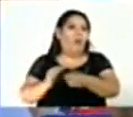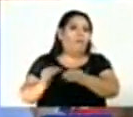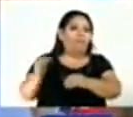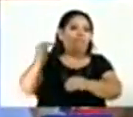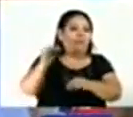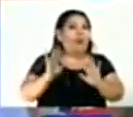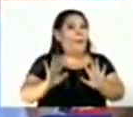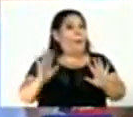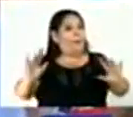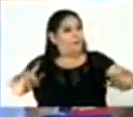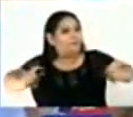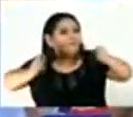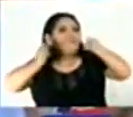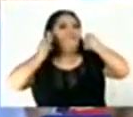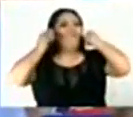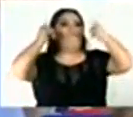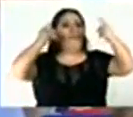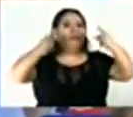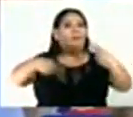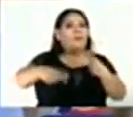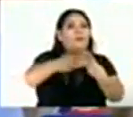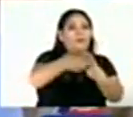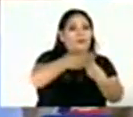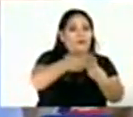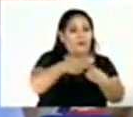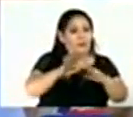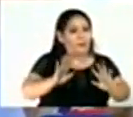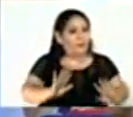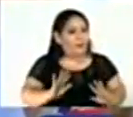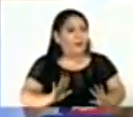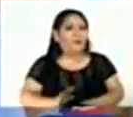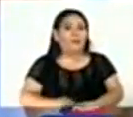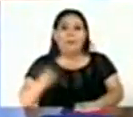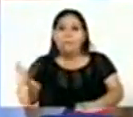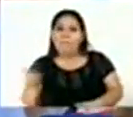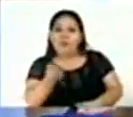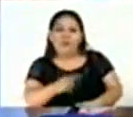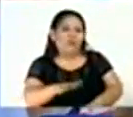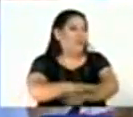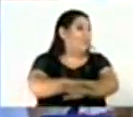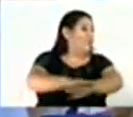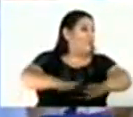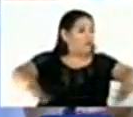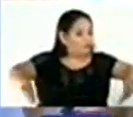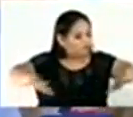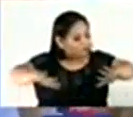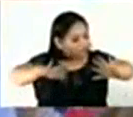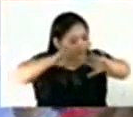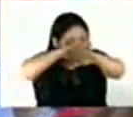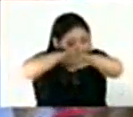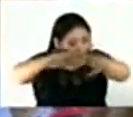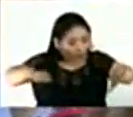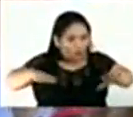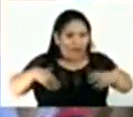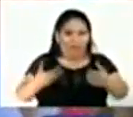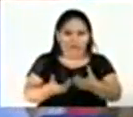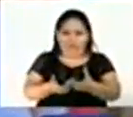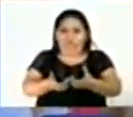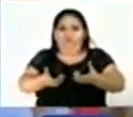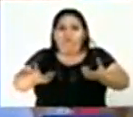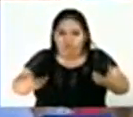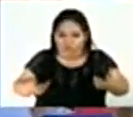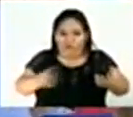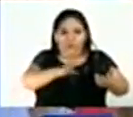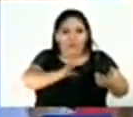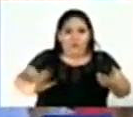Esperen una sorpresa de parte de Alianza Republicana Nacionalista. La gente ya está cansada que El Salvador lo han dividido en dos.